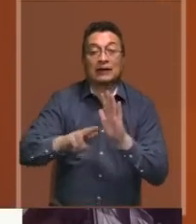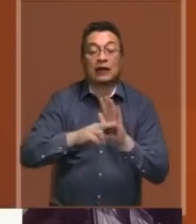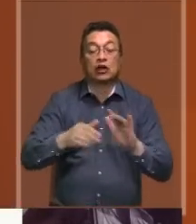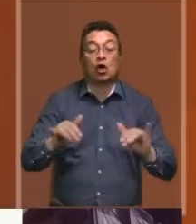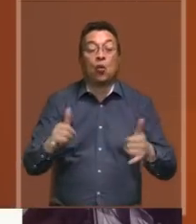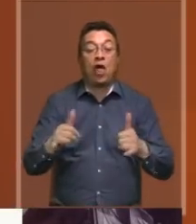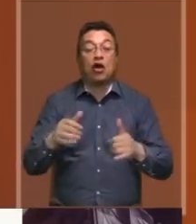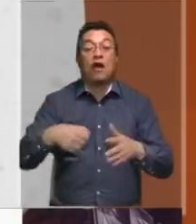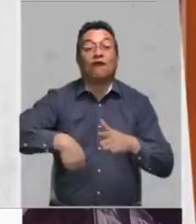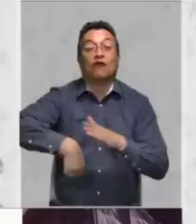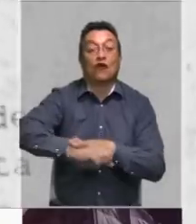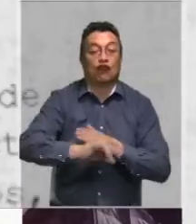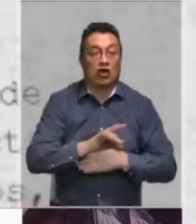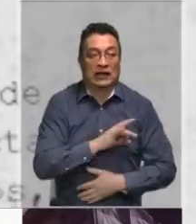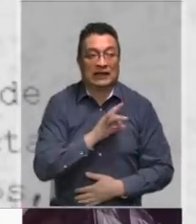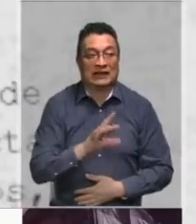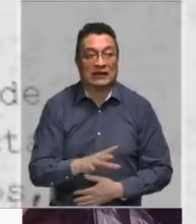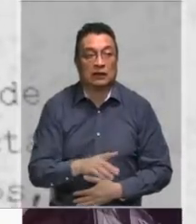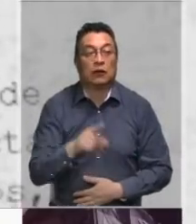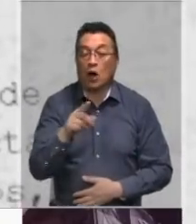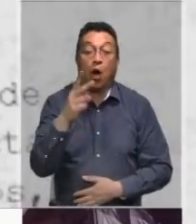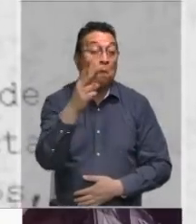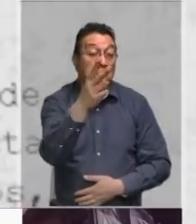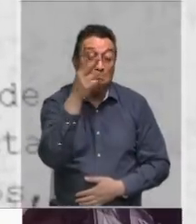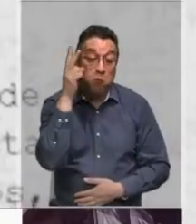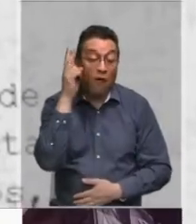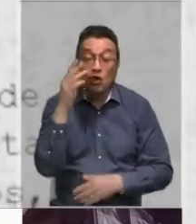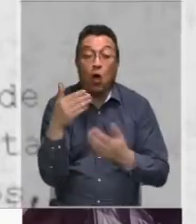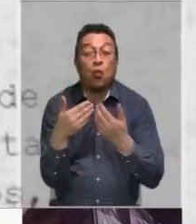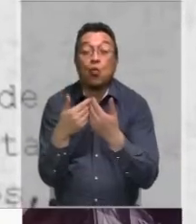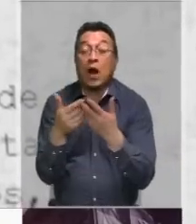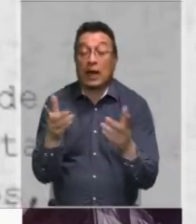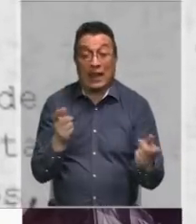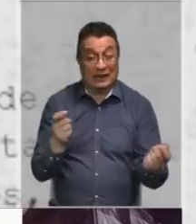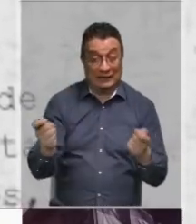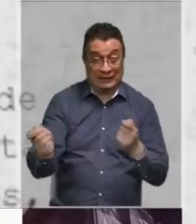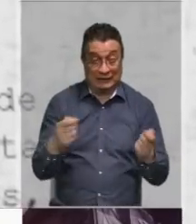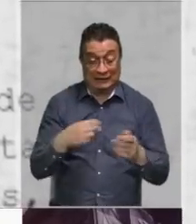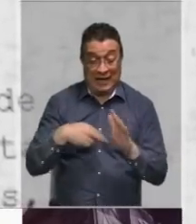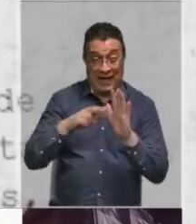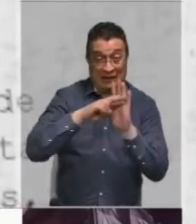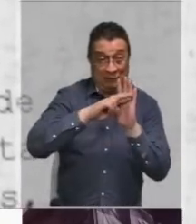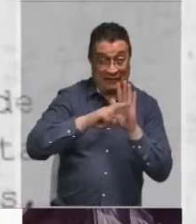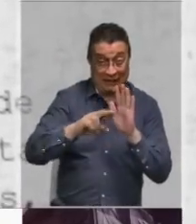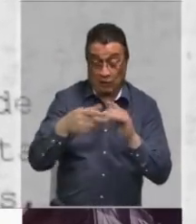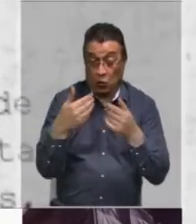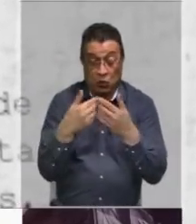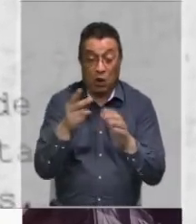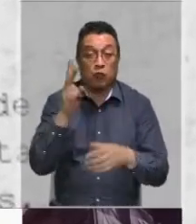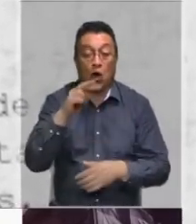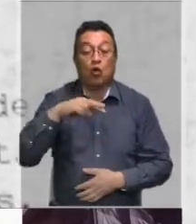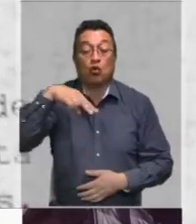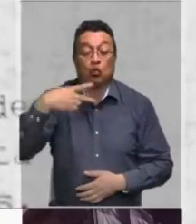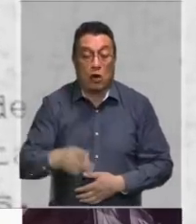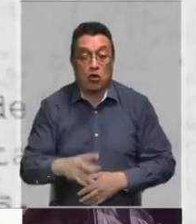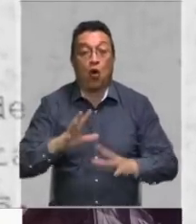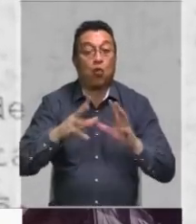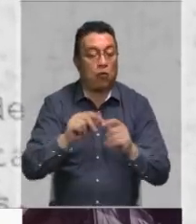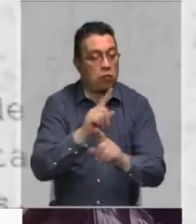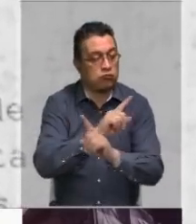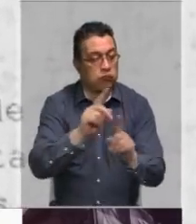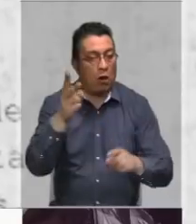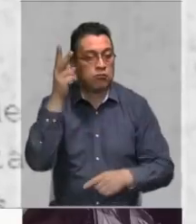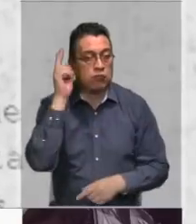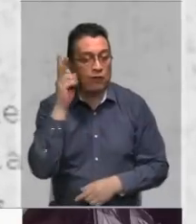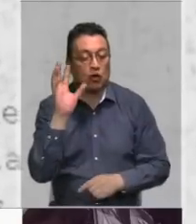fútbol nacional. Queda prohibido para cualquier intermediario o quienes actúen por ella tener propiedad en algún club, en todo